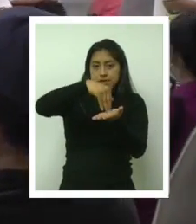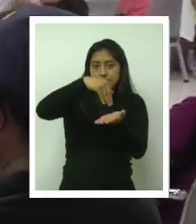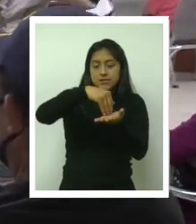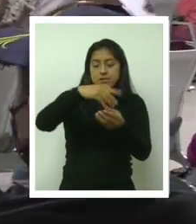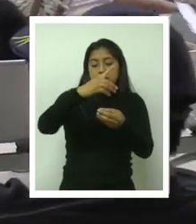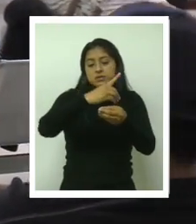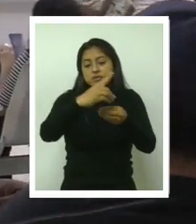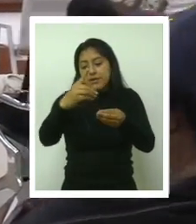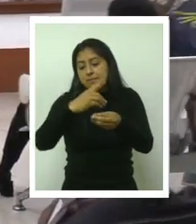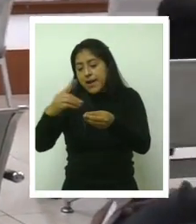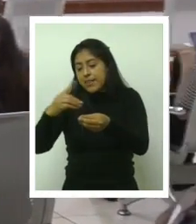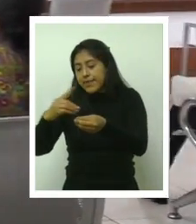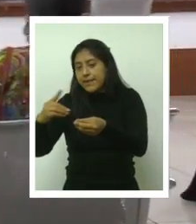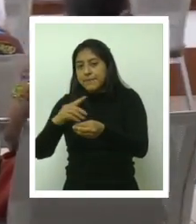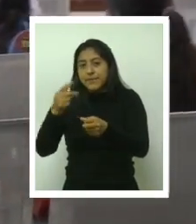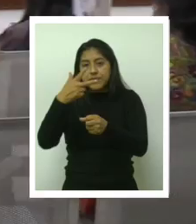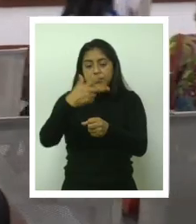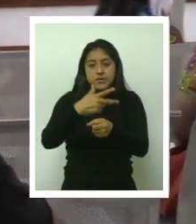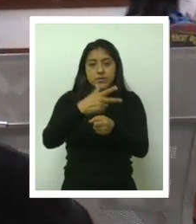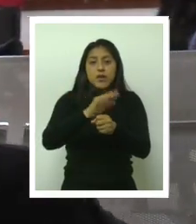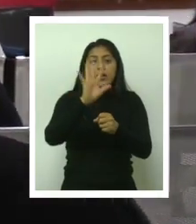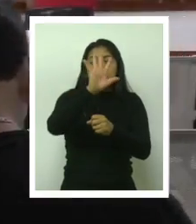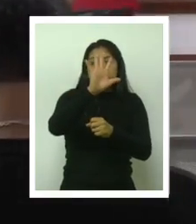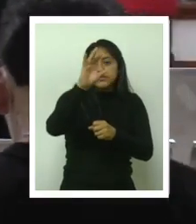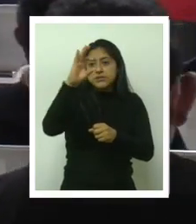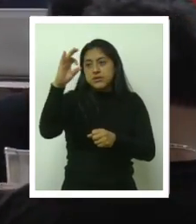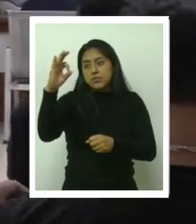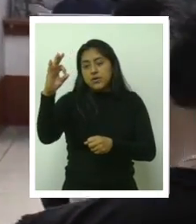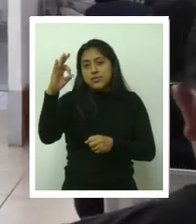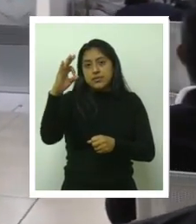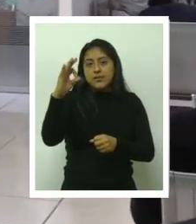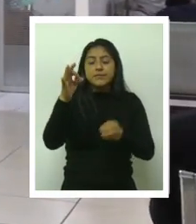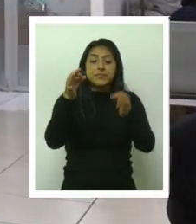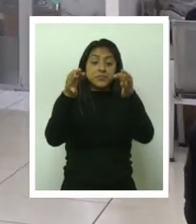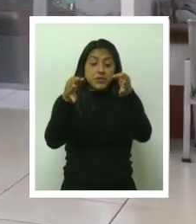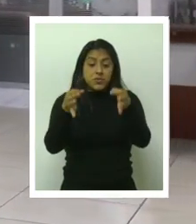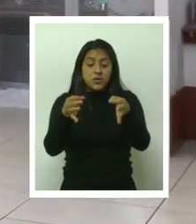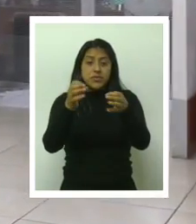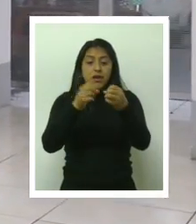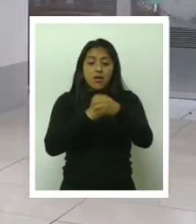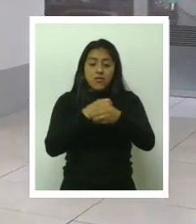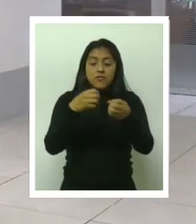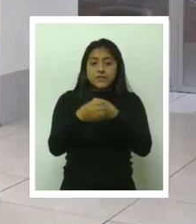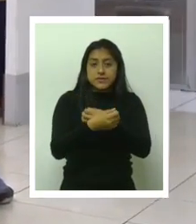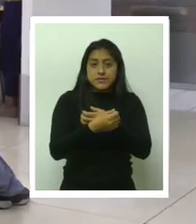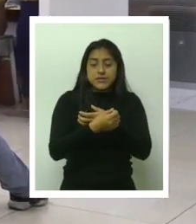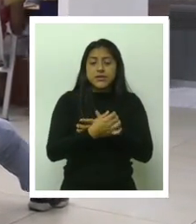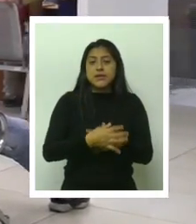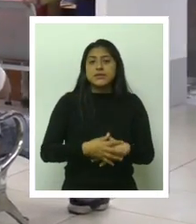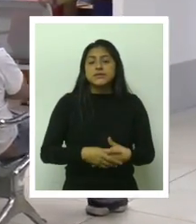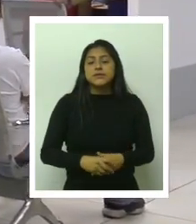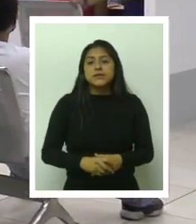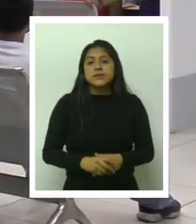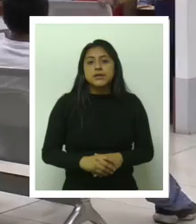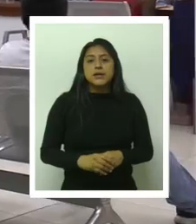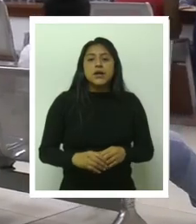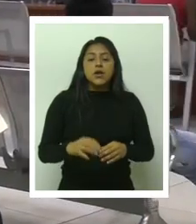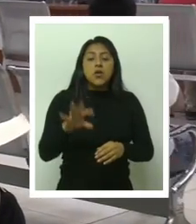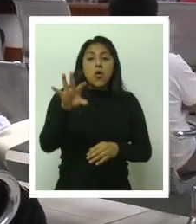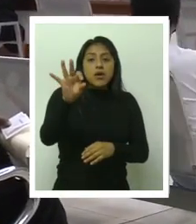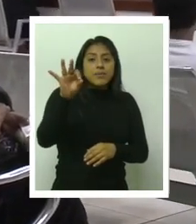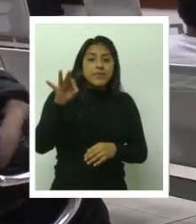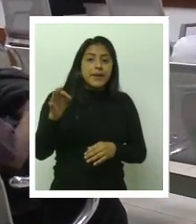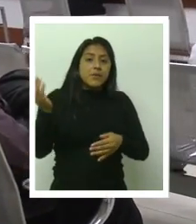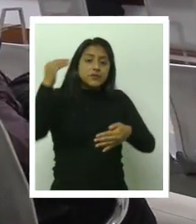están ubicadas en 21 departamentos de la República de Guatemala. Específicamente son 50 oficinas. Para que usted conozca cuáles son estas